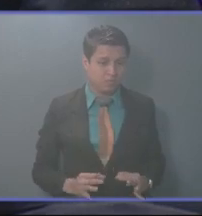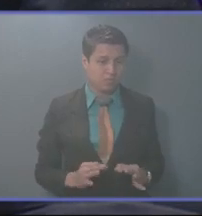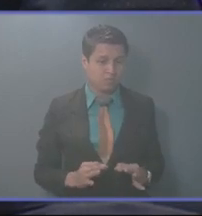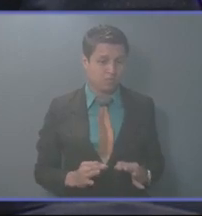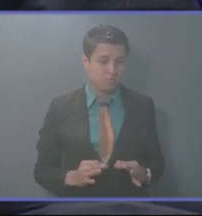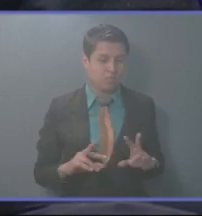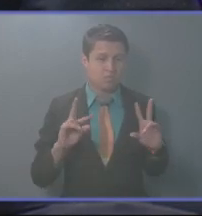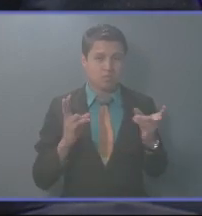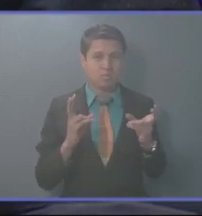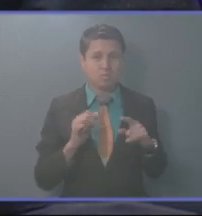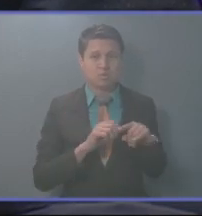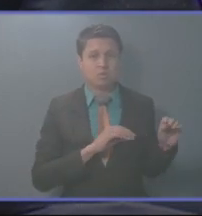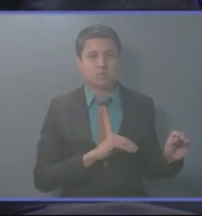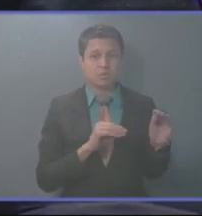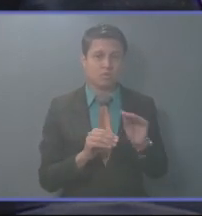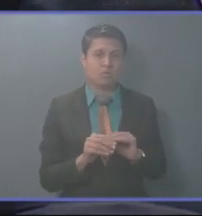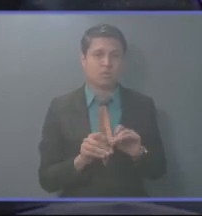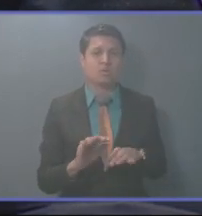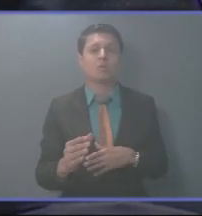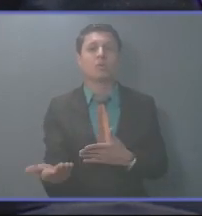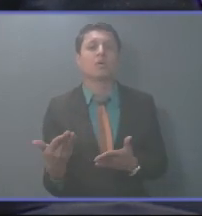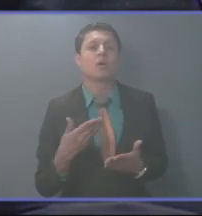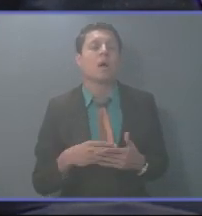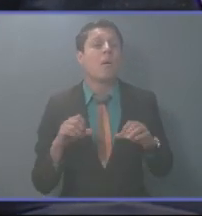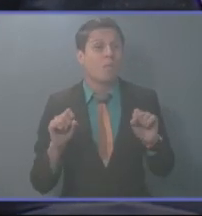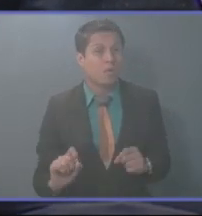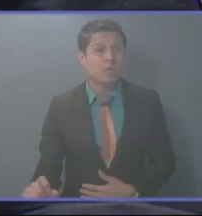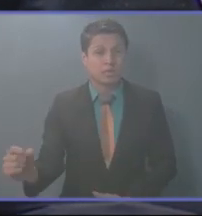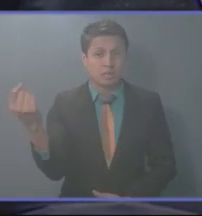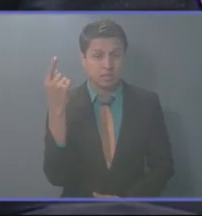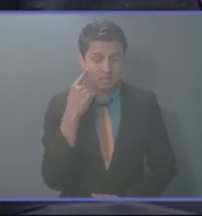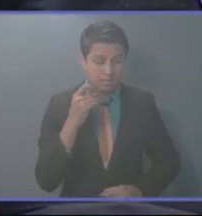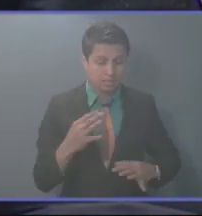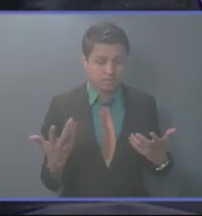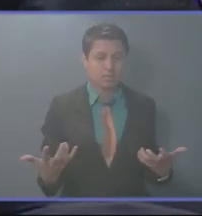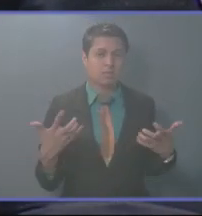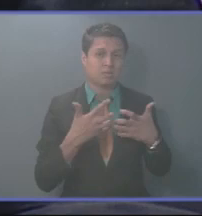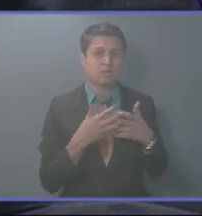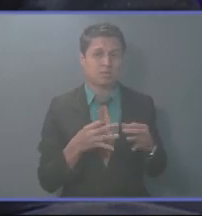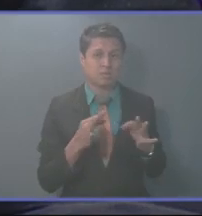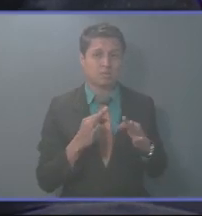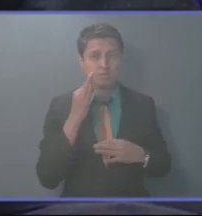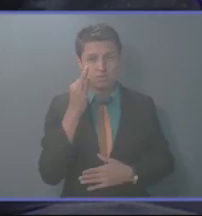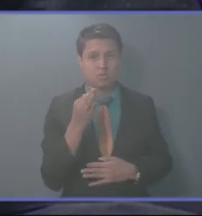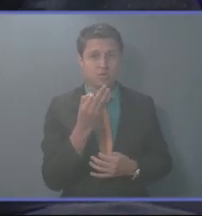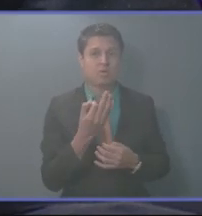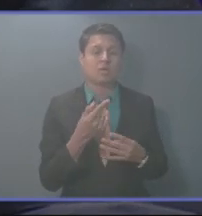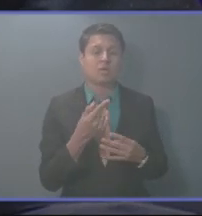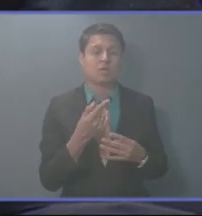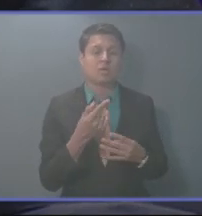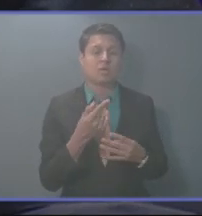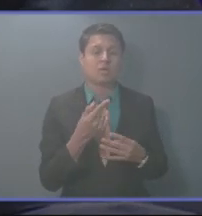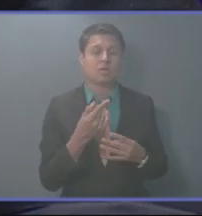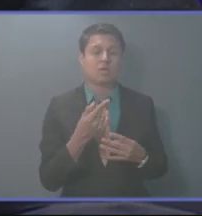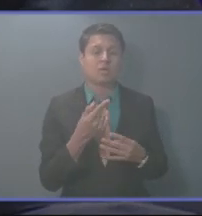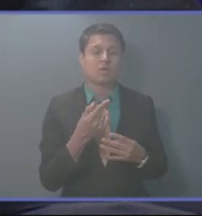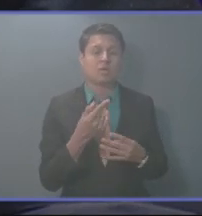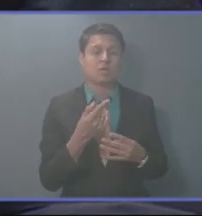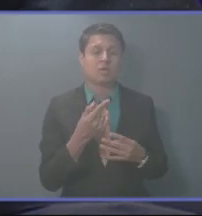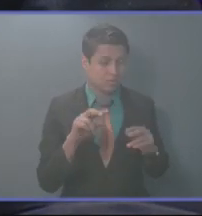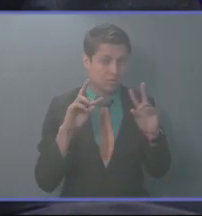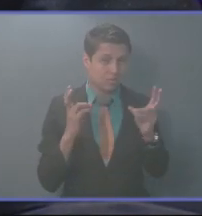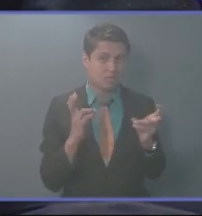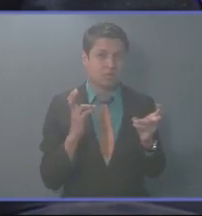en el régimen de cumplimiento de la pena, que podrían tenerse en cuenta para una futura ley de justicia transicional. Todo ello